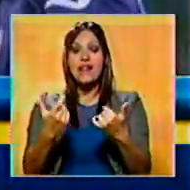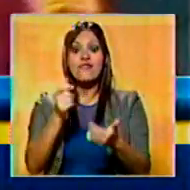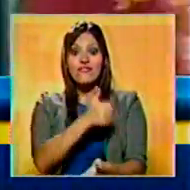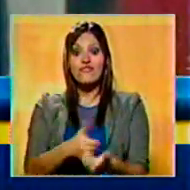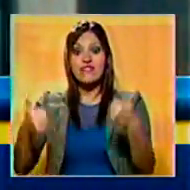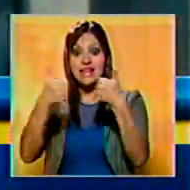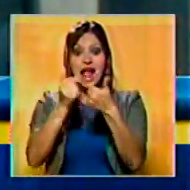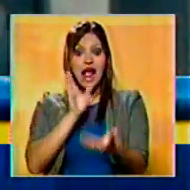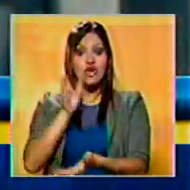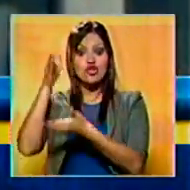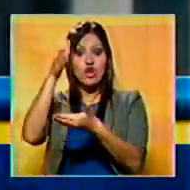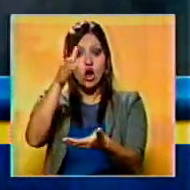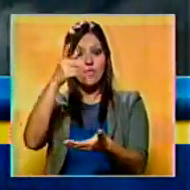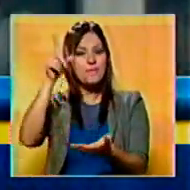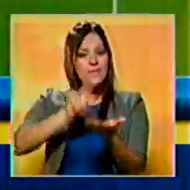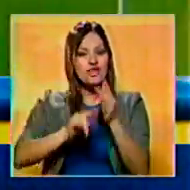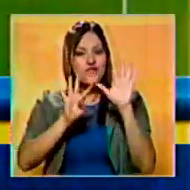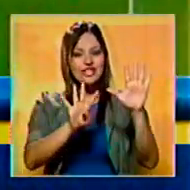UEFA de la temporada